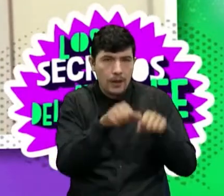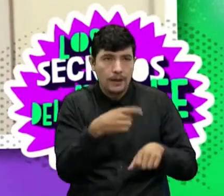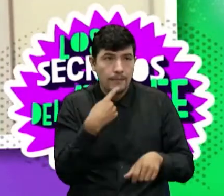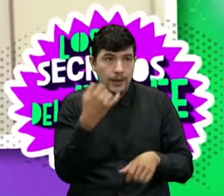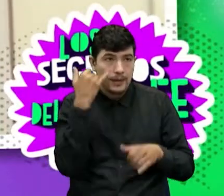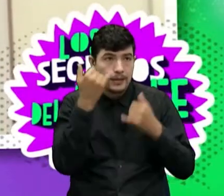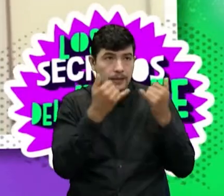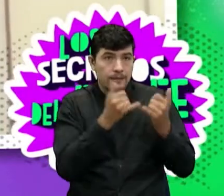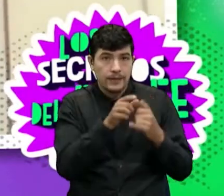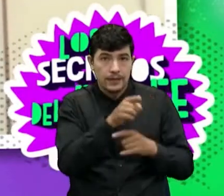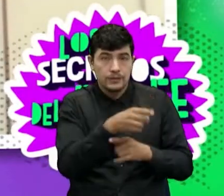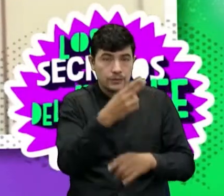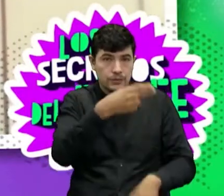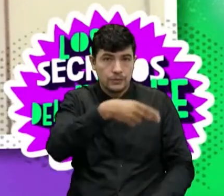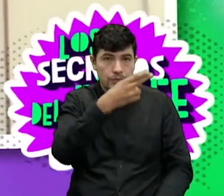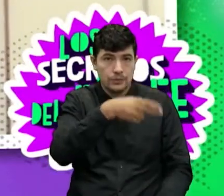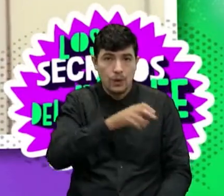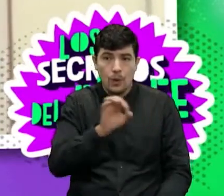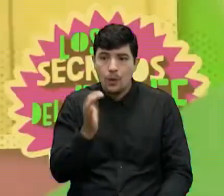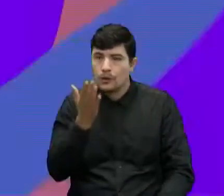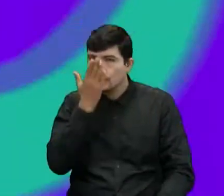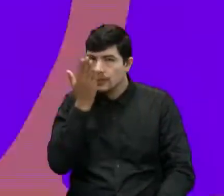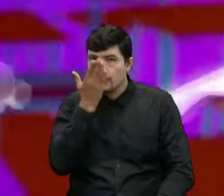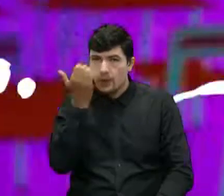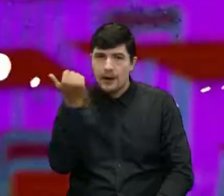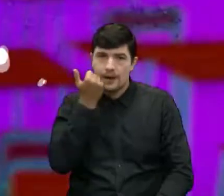hidrógeno gaseoso y el oxígeno gaseoso